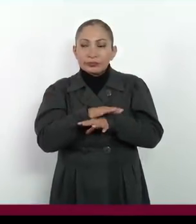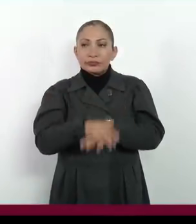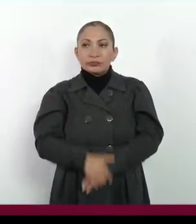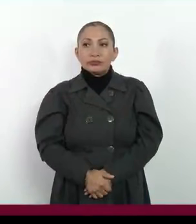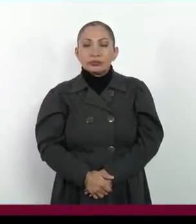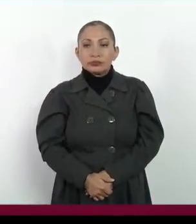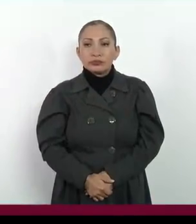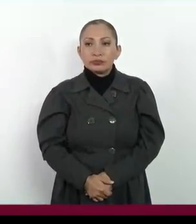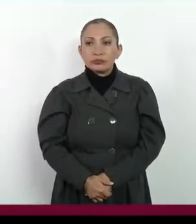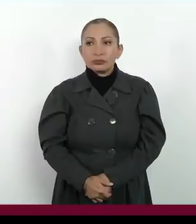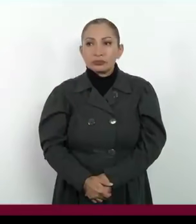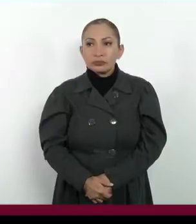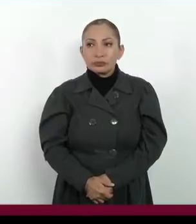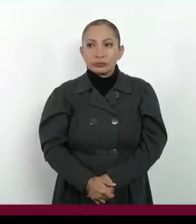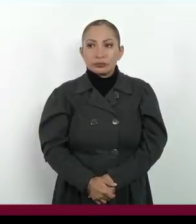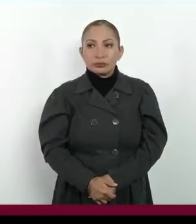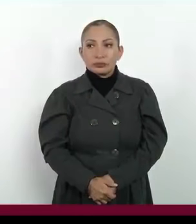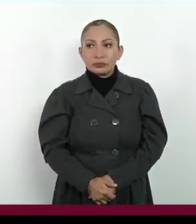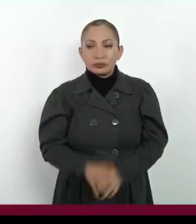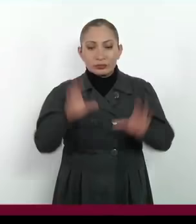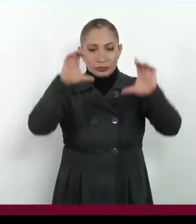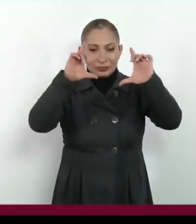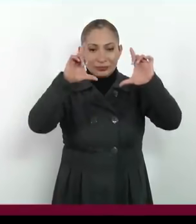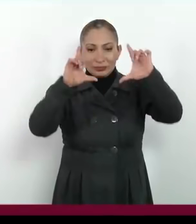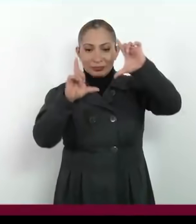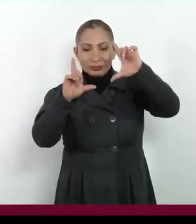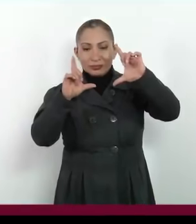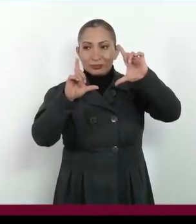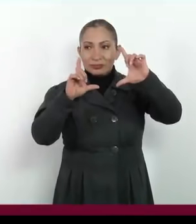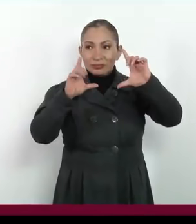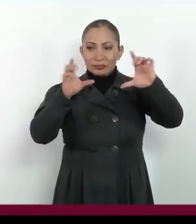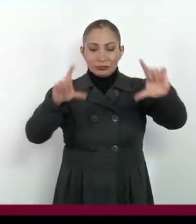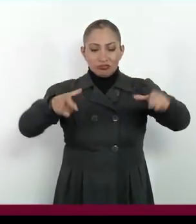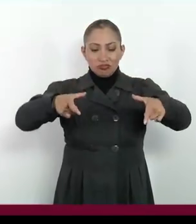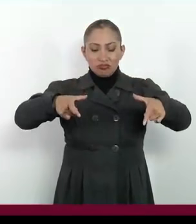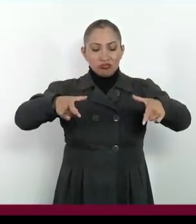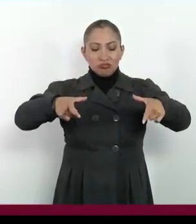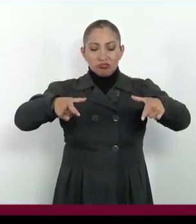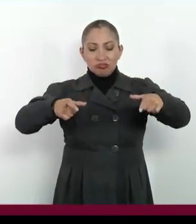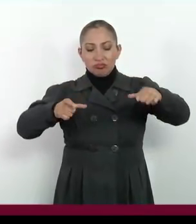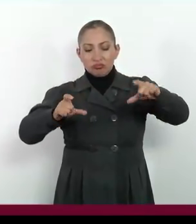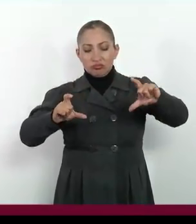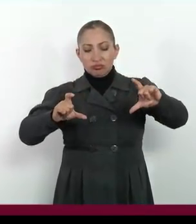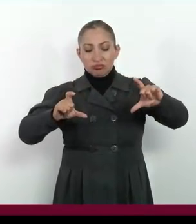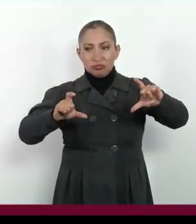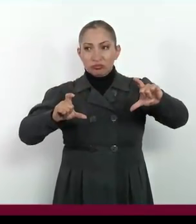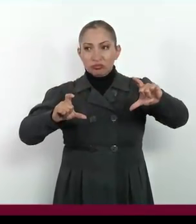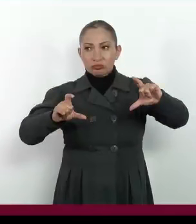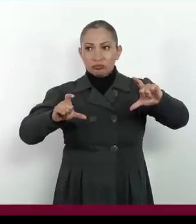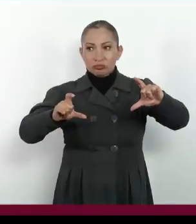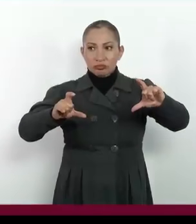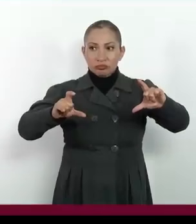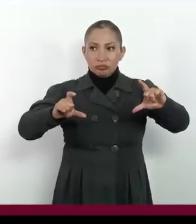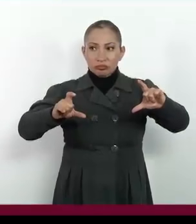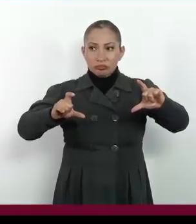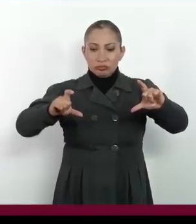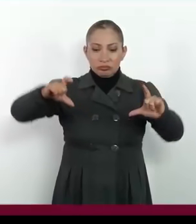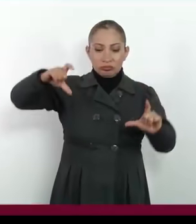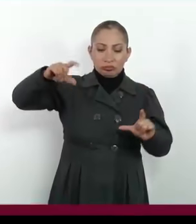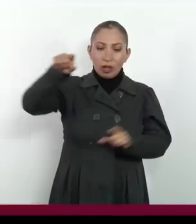la inclinación de este plano? Digamos que ahora lo dibujamos